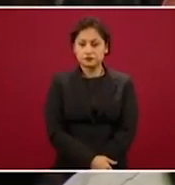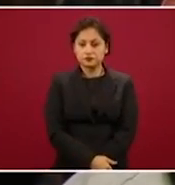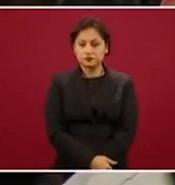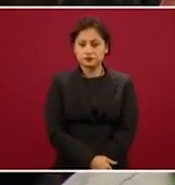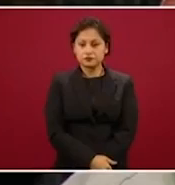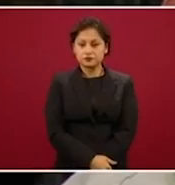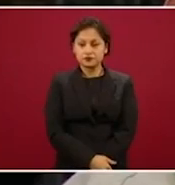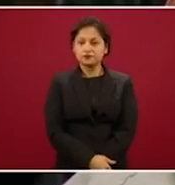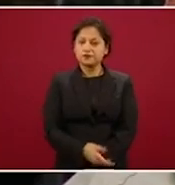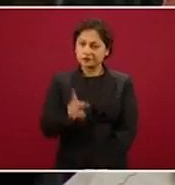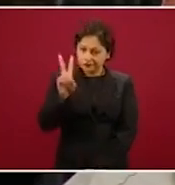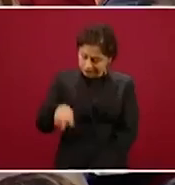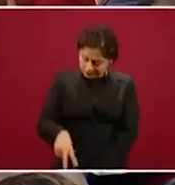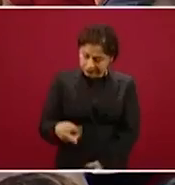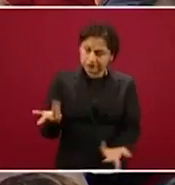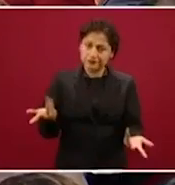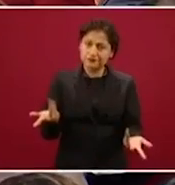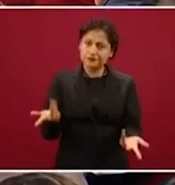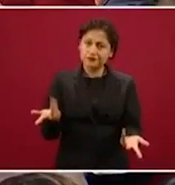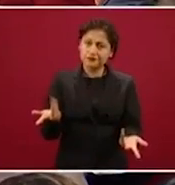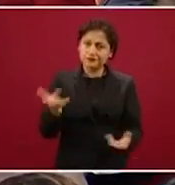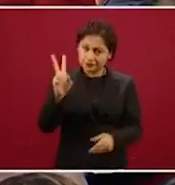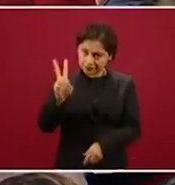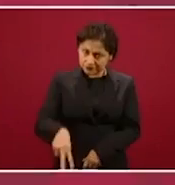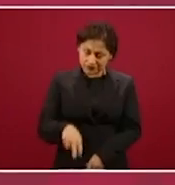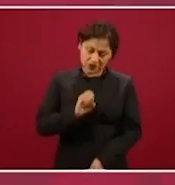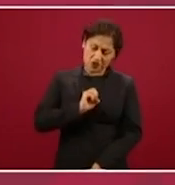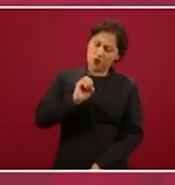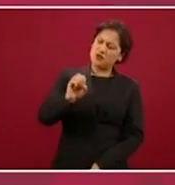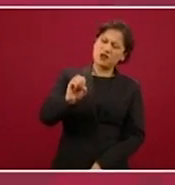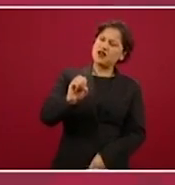O sea, de veras, no odiar,